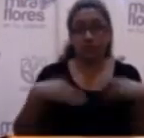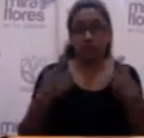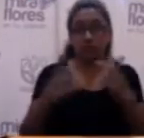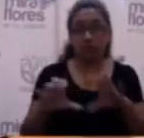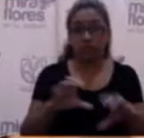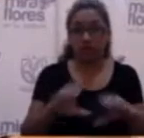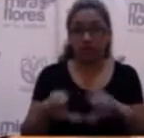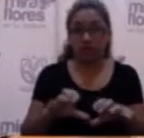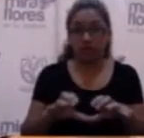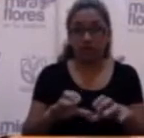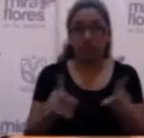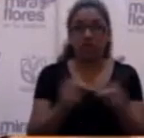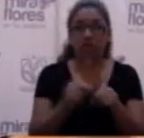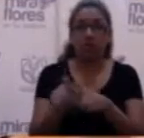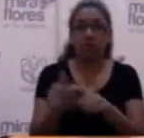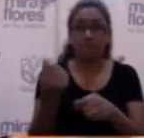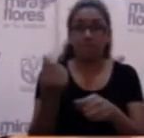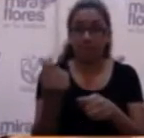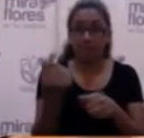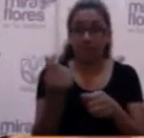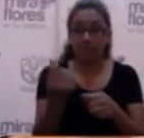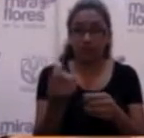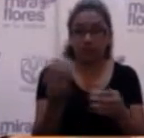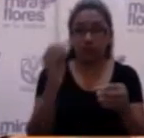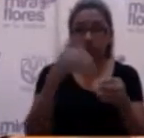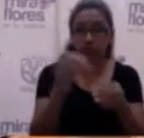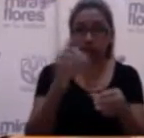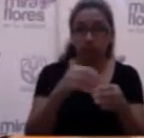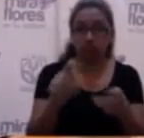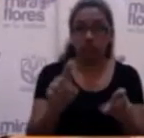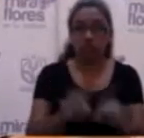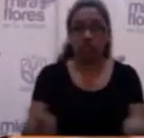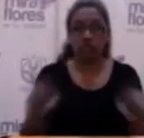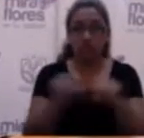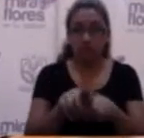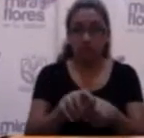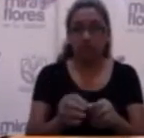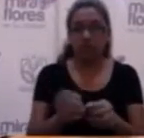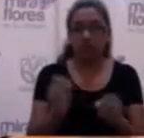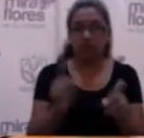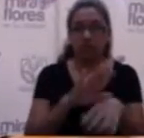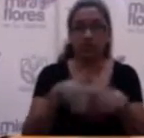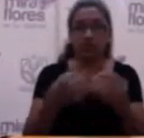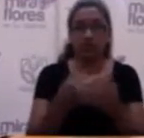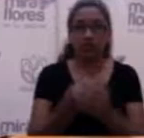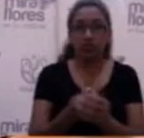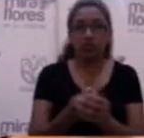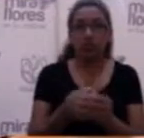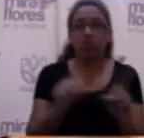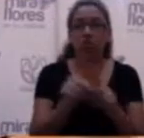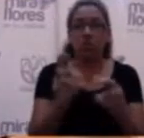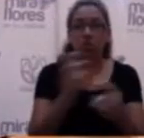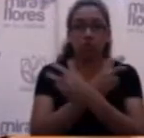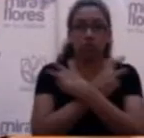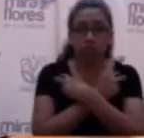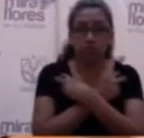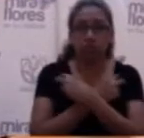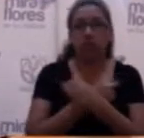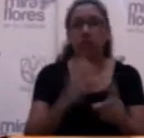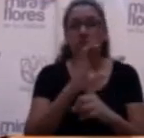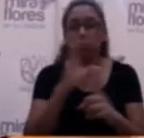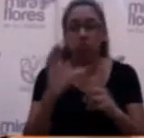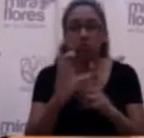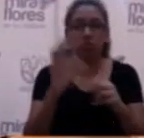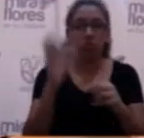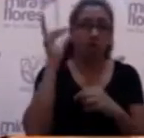hacerlo, digamos, que valga, que se note la inversión, que tengan estos componentes interactivos que hay ahora en los museos,